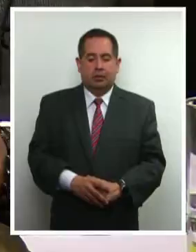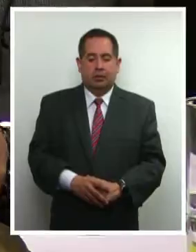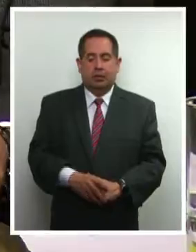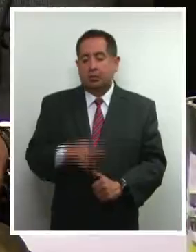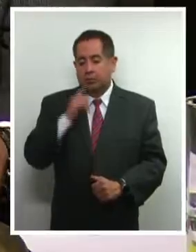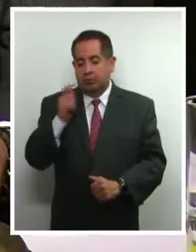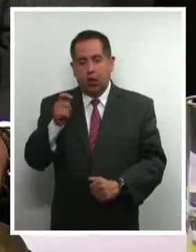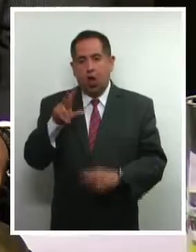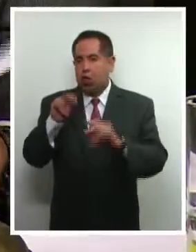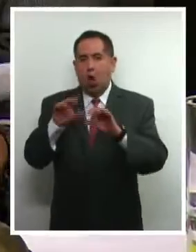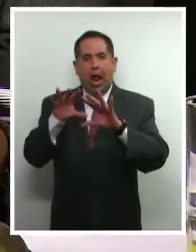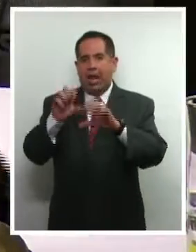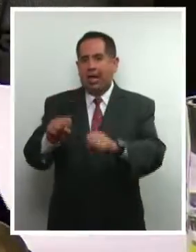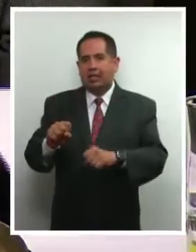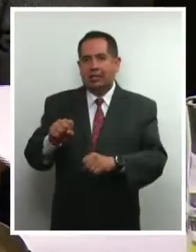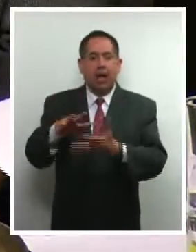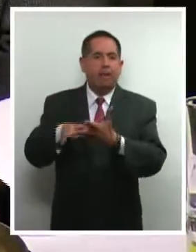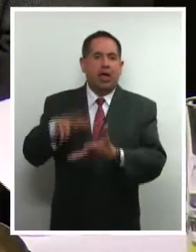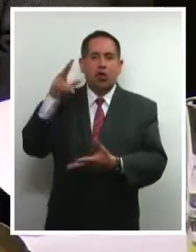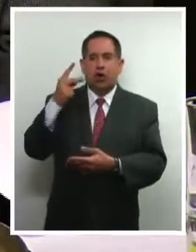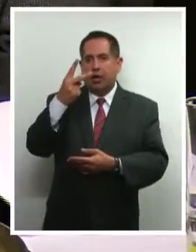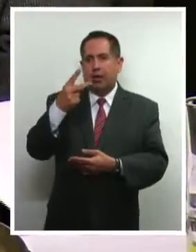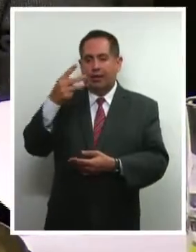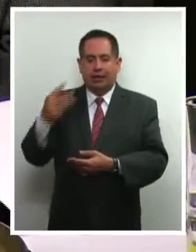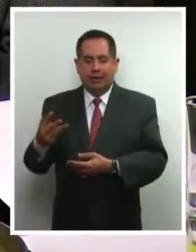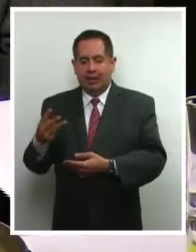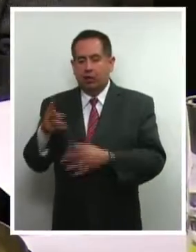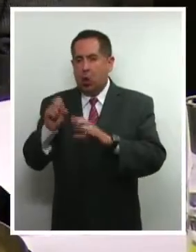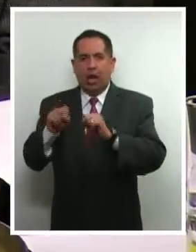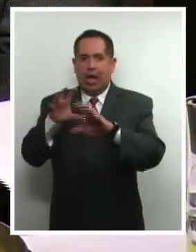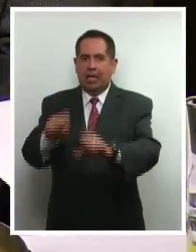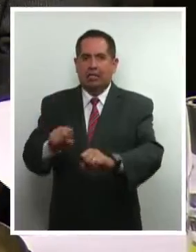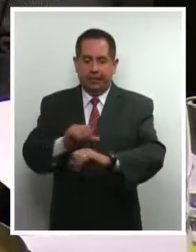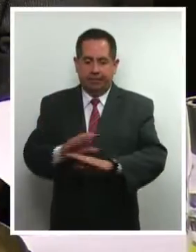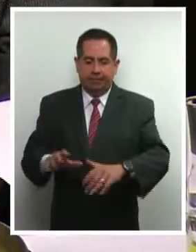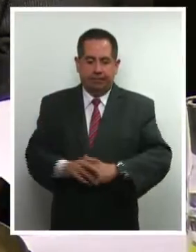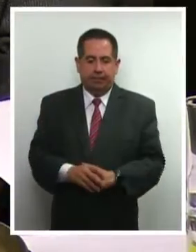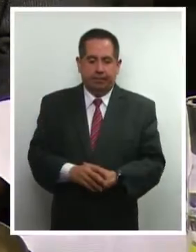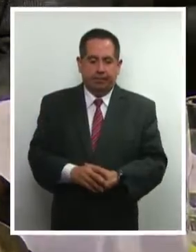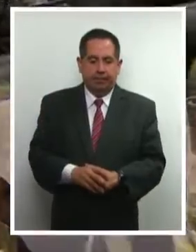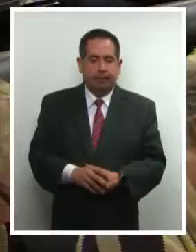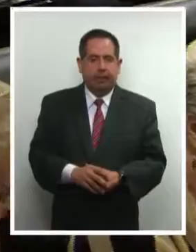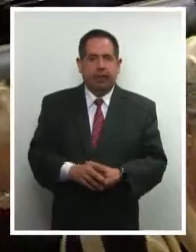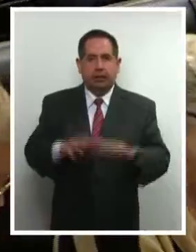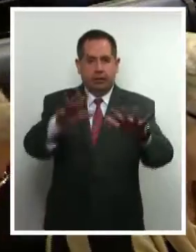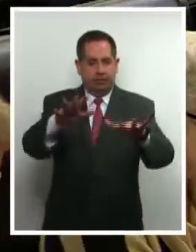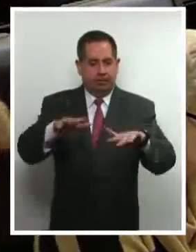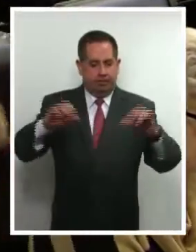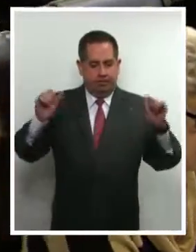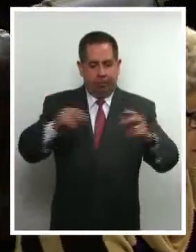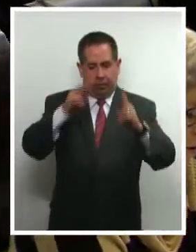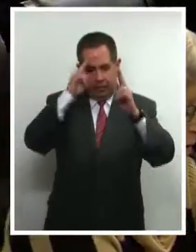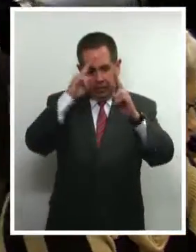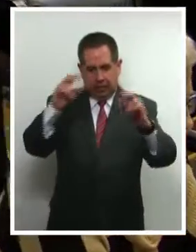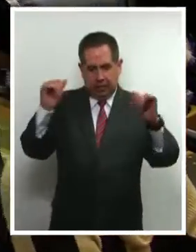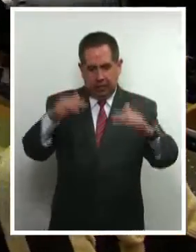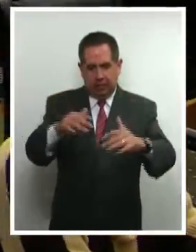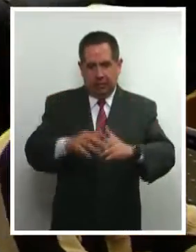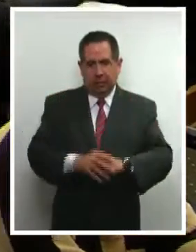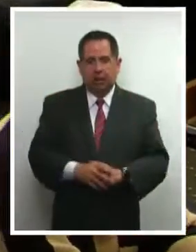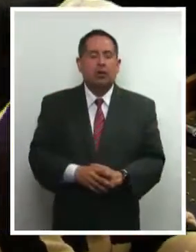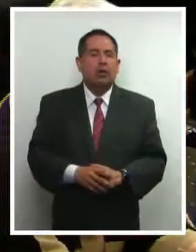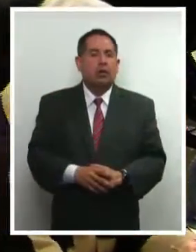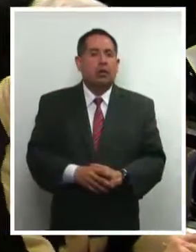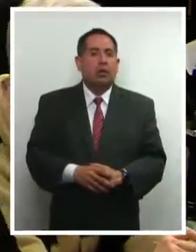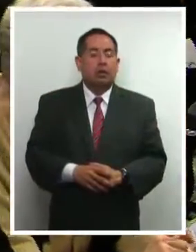tanto, no alcanza mayoría calificada. Honorable Asamblea, de acuerdo